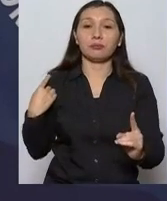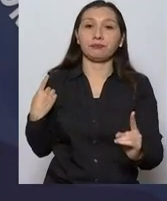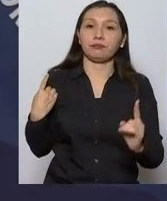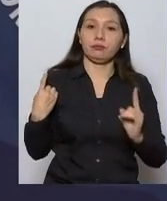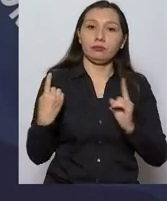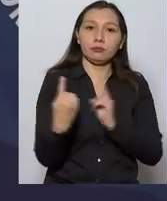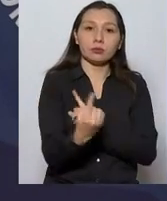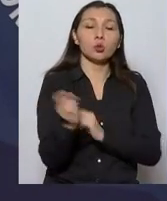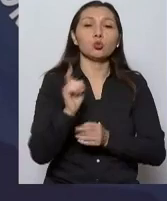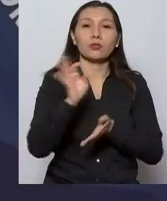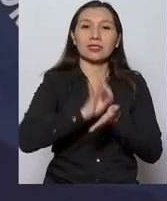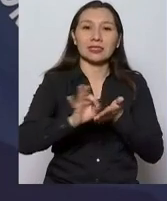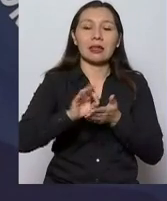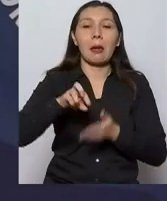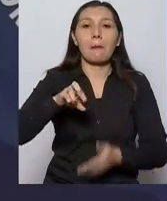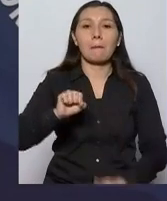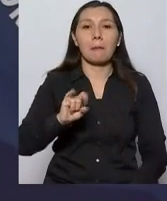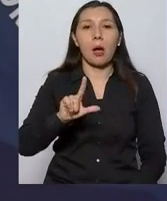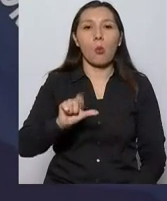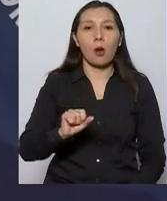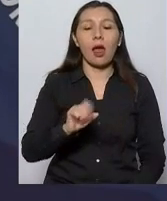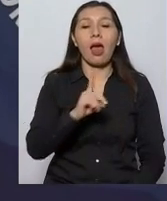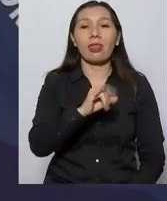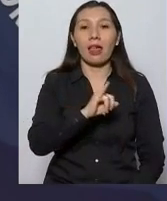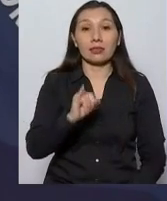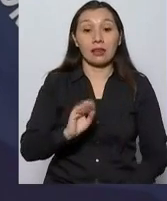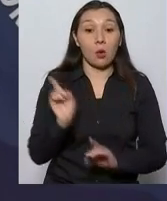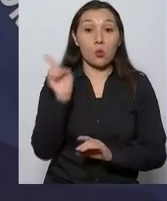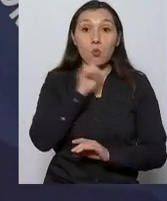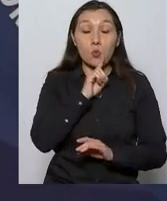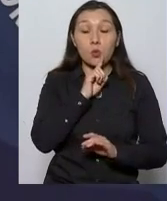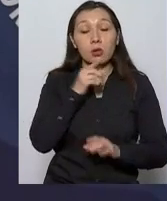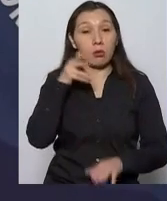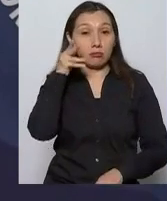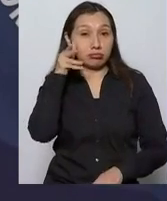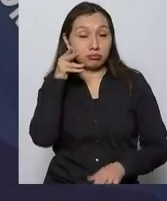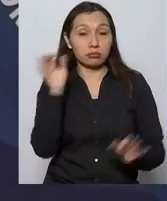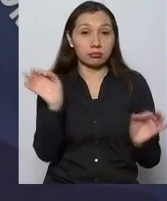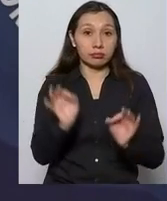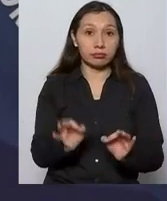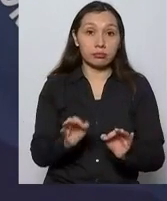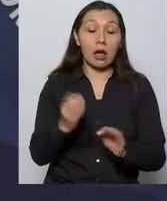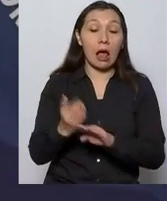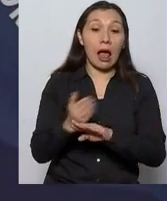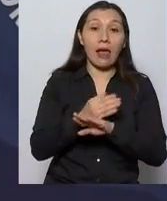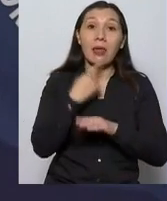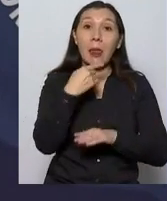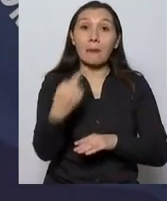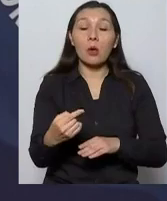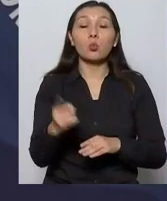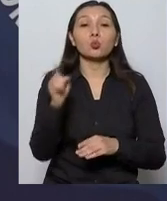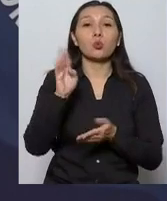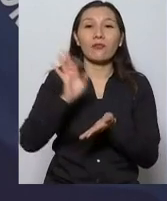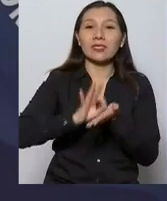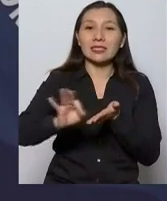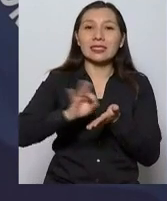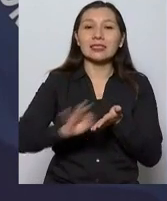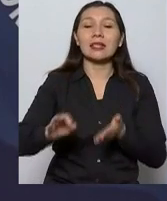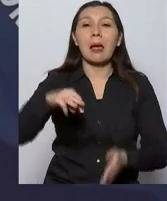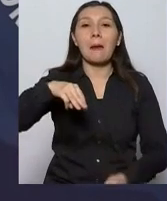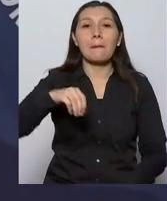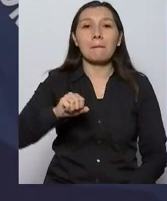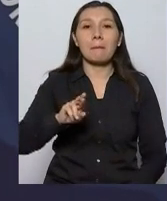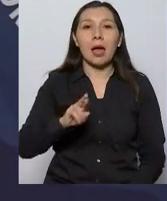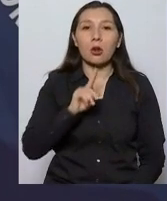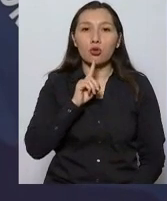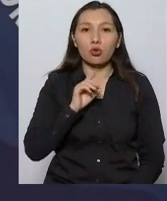la subsecretaria doña Paula Daza. Al final de este punto y antes de las preguntas, la subsecretaria Katy